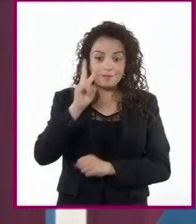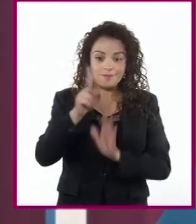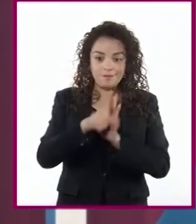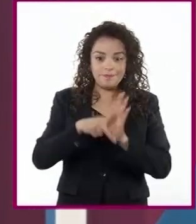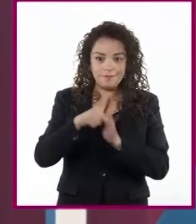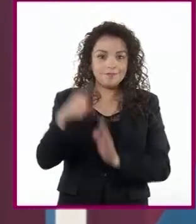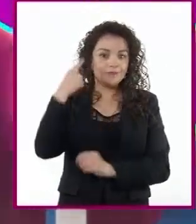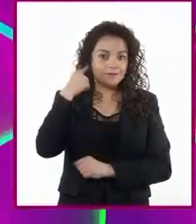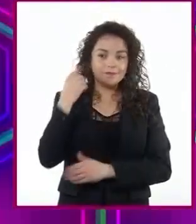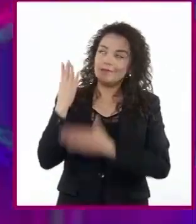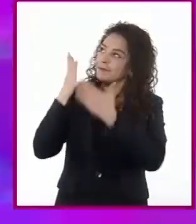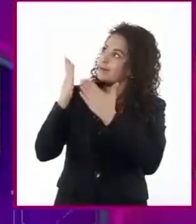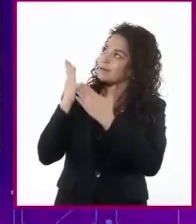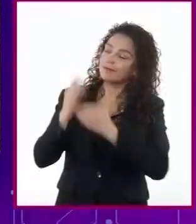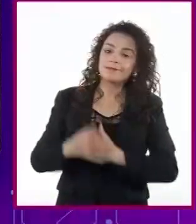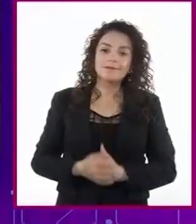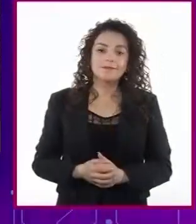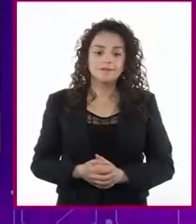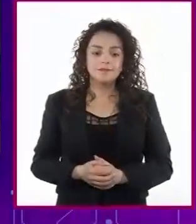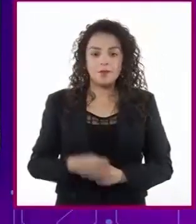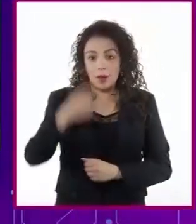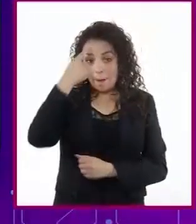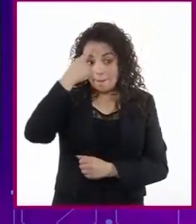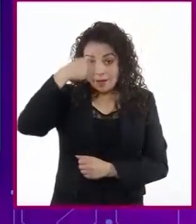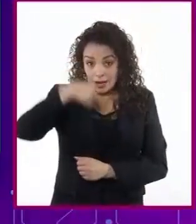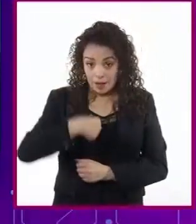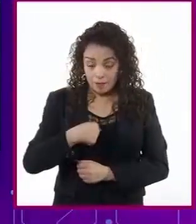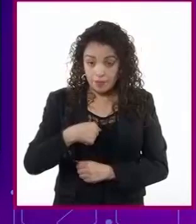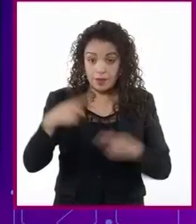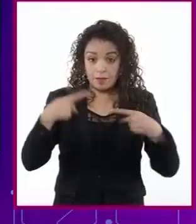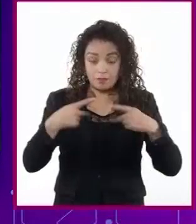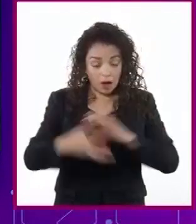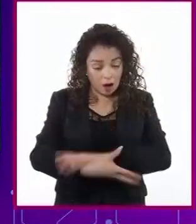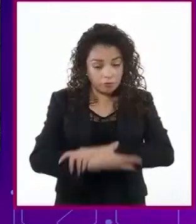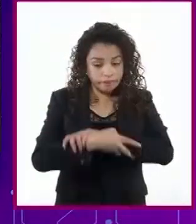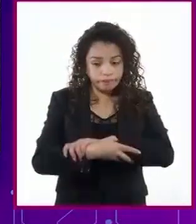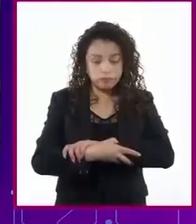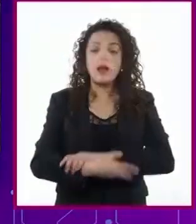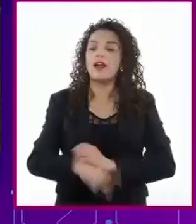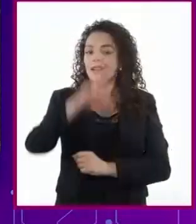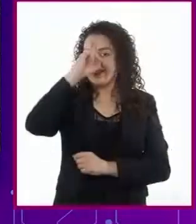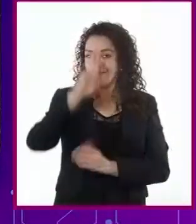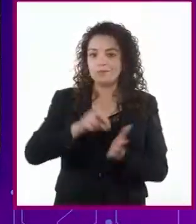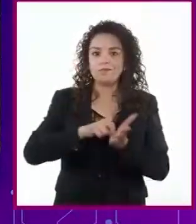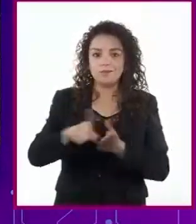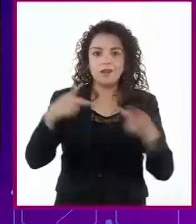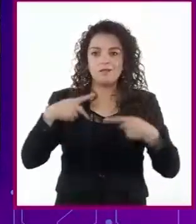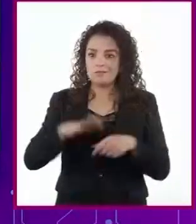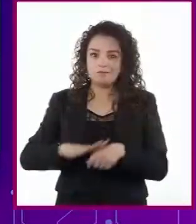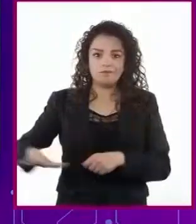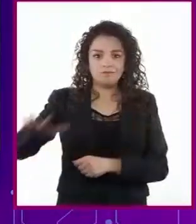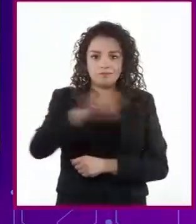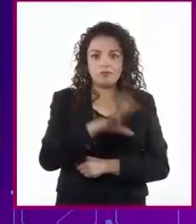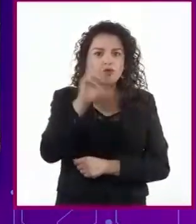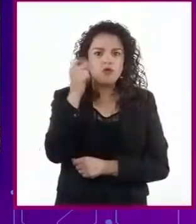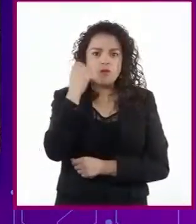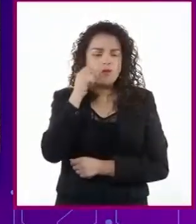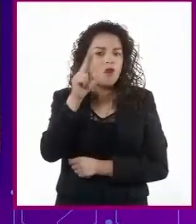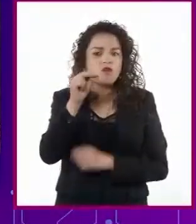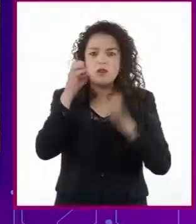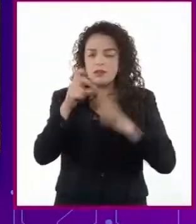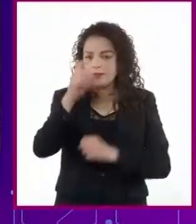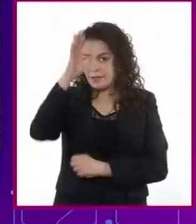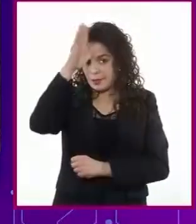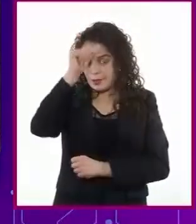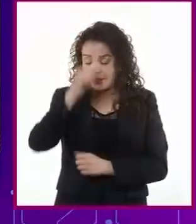video. Para mí, una persona solidaria es quien respeta los derechos de los demás aunque no esté de acuerdo.